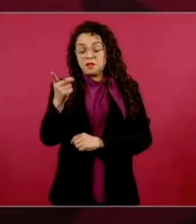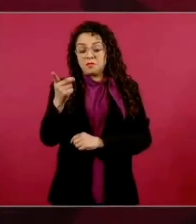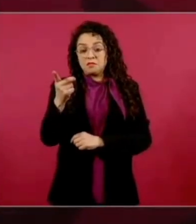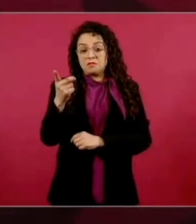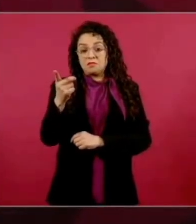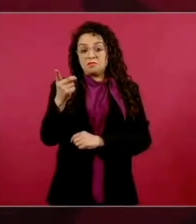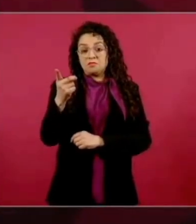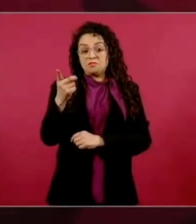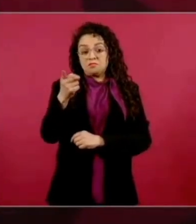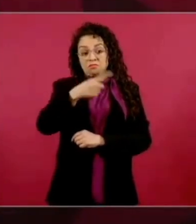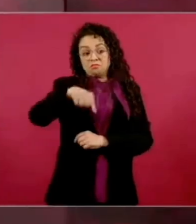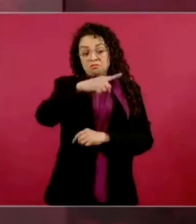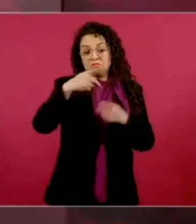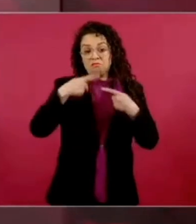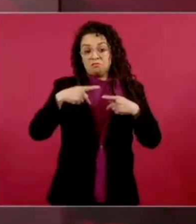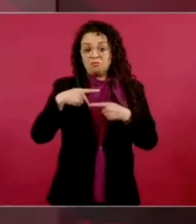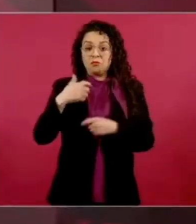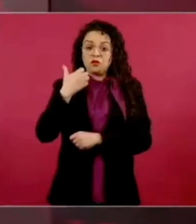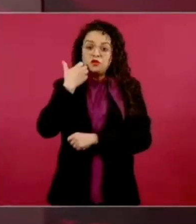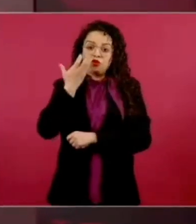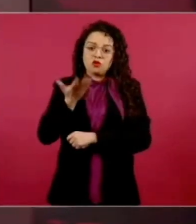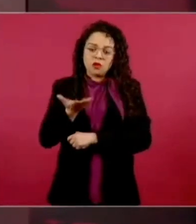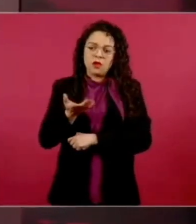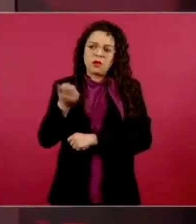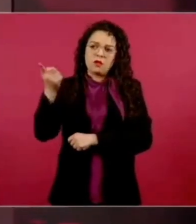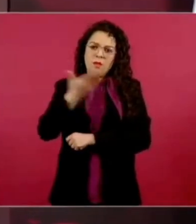obediente, al servicio de la DEA,